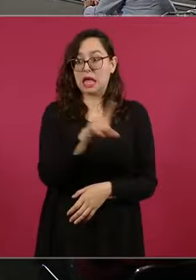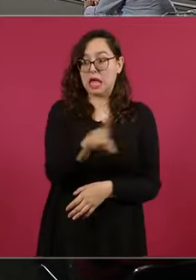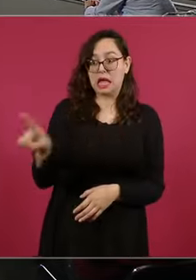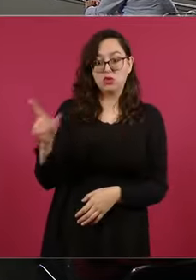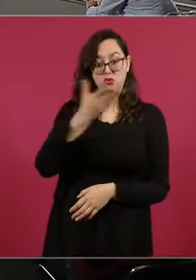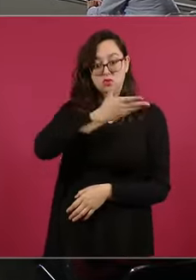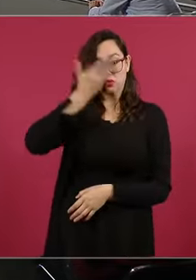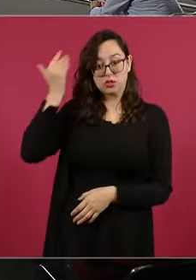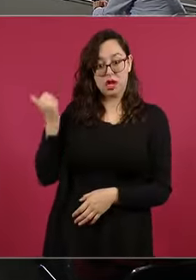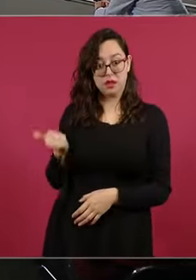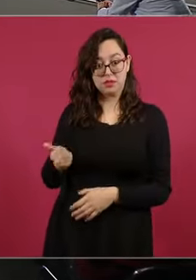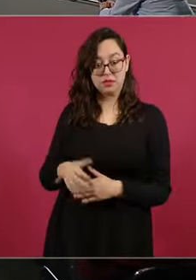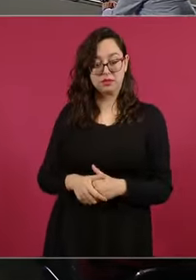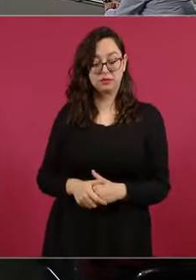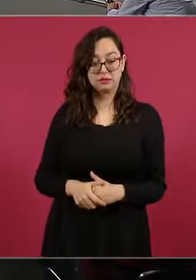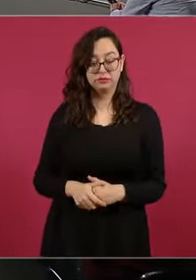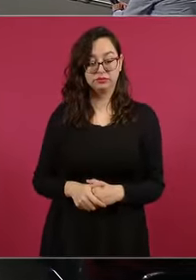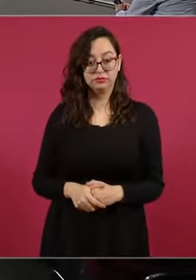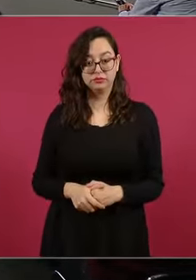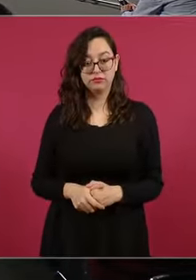sabe?